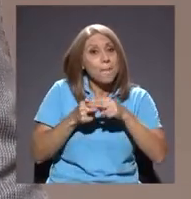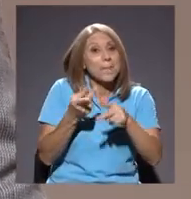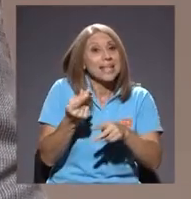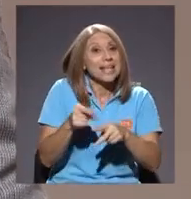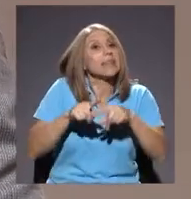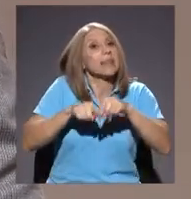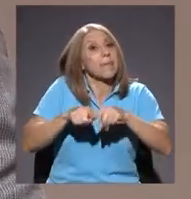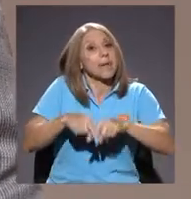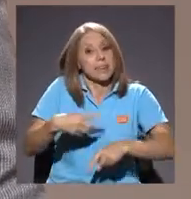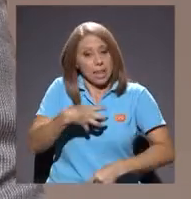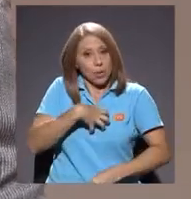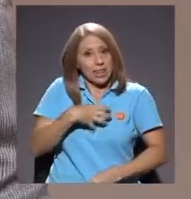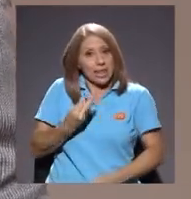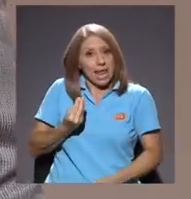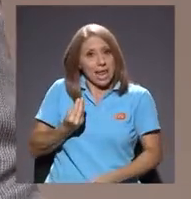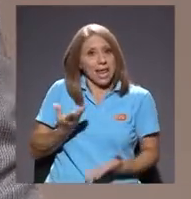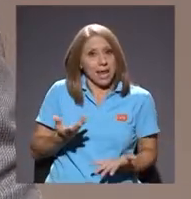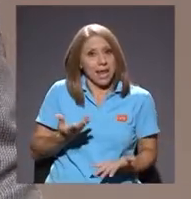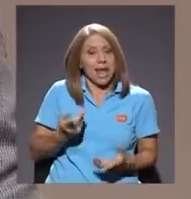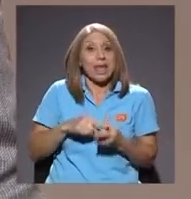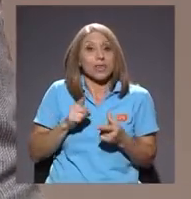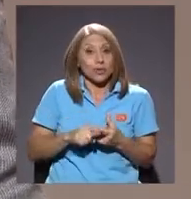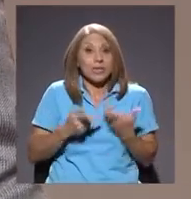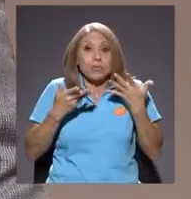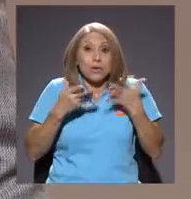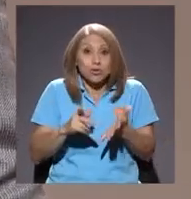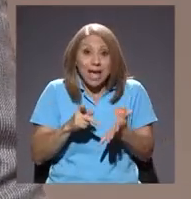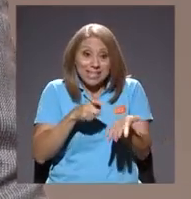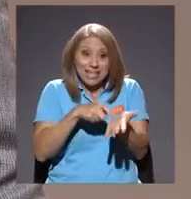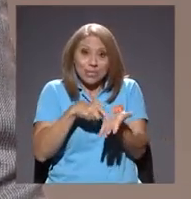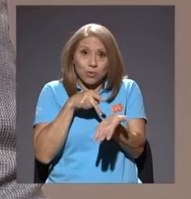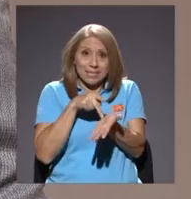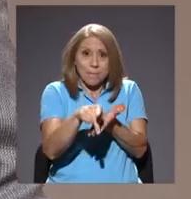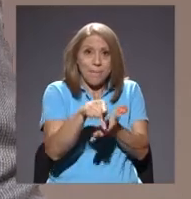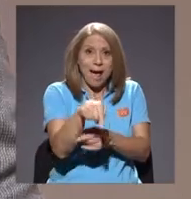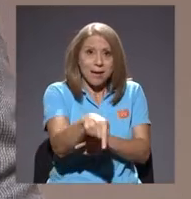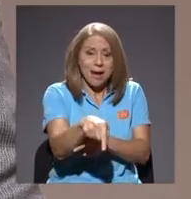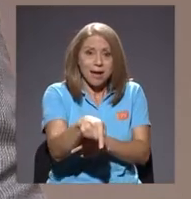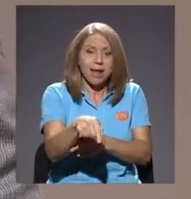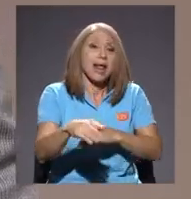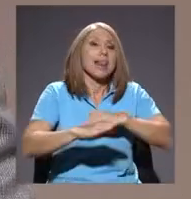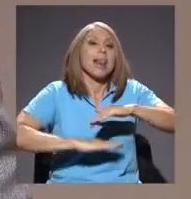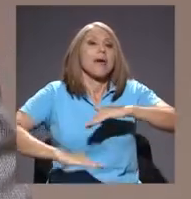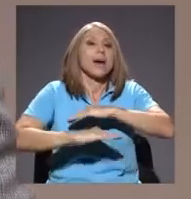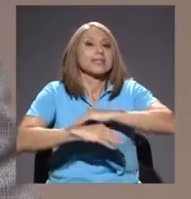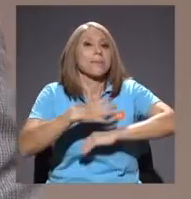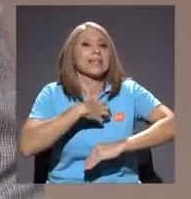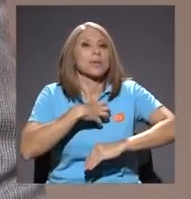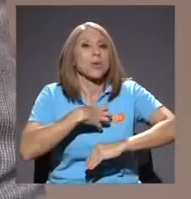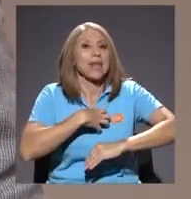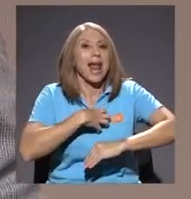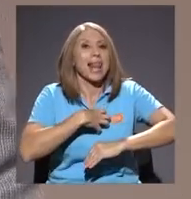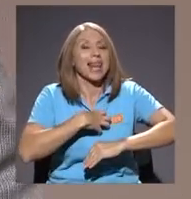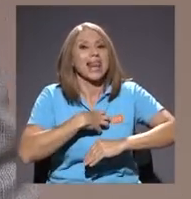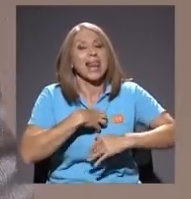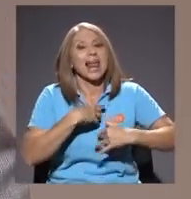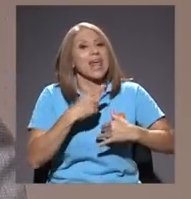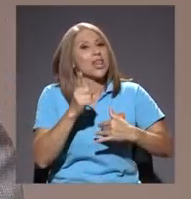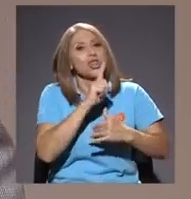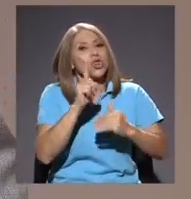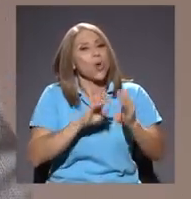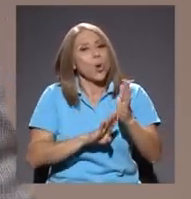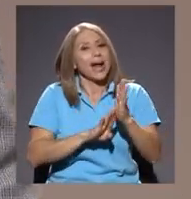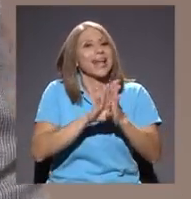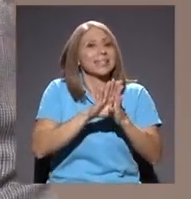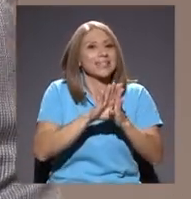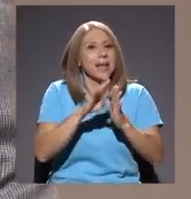disponible se multiplica entonces al pagar esas deudas en la base patrimonial no es que crece pero no crece para acomodar un mayor crecimiento del